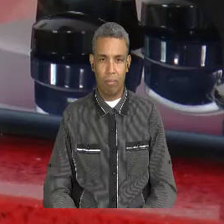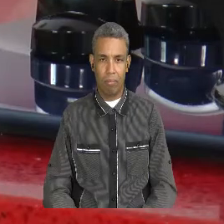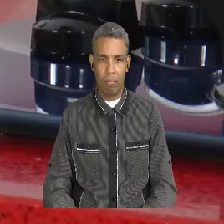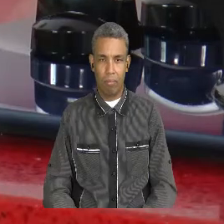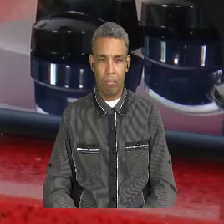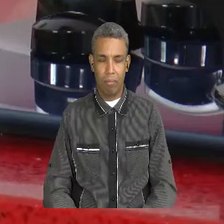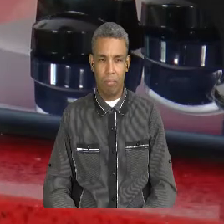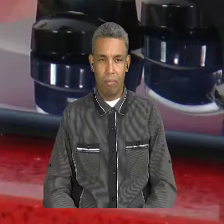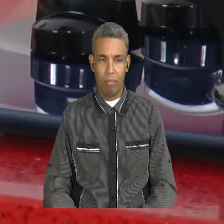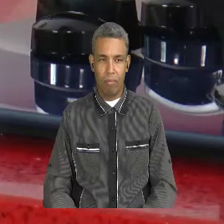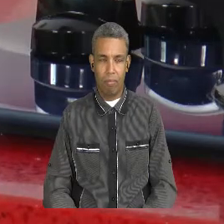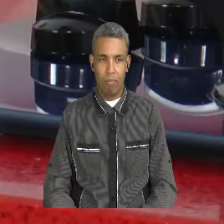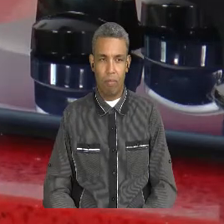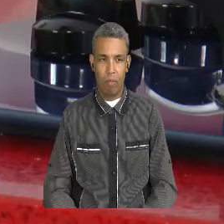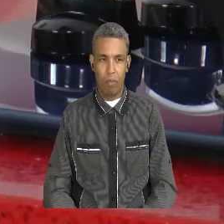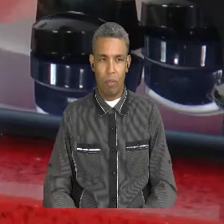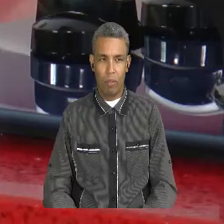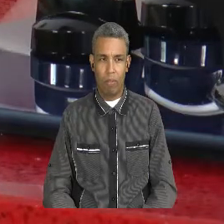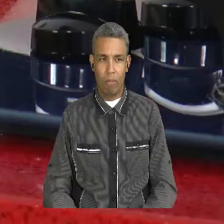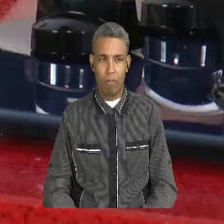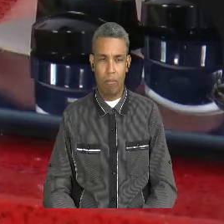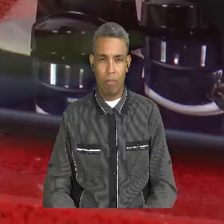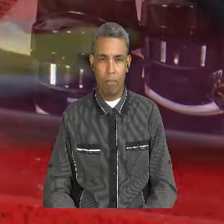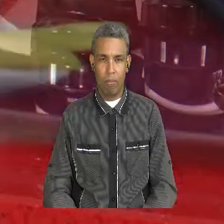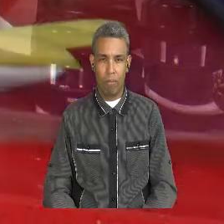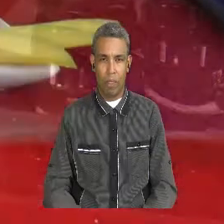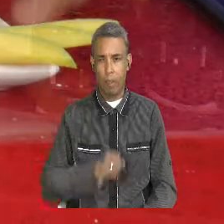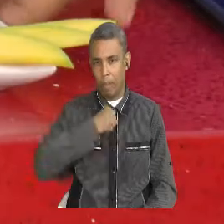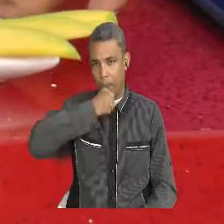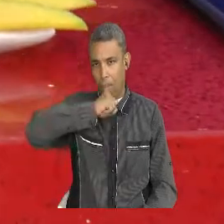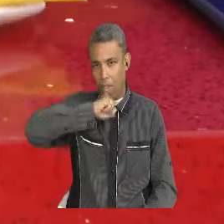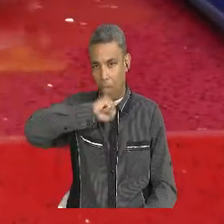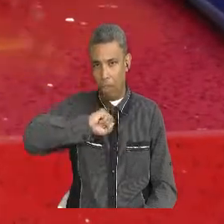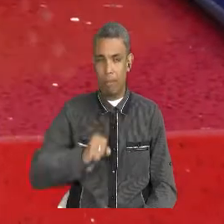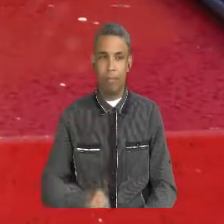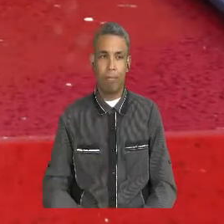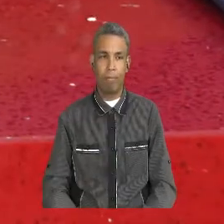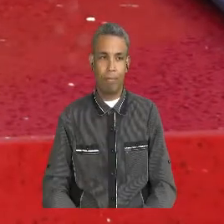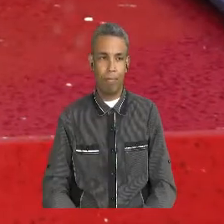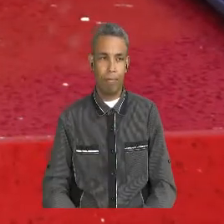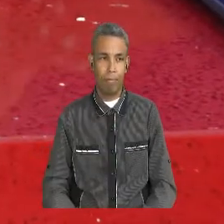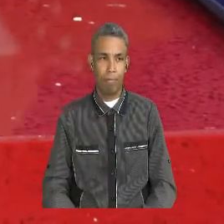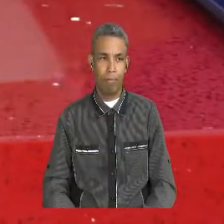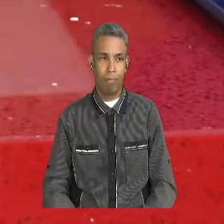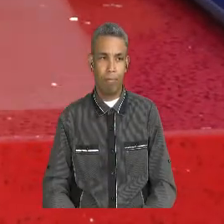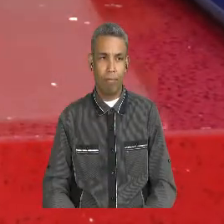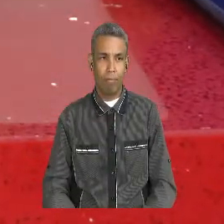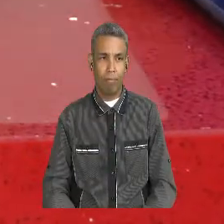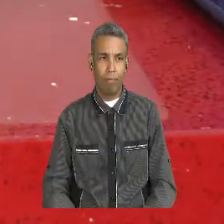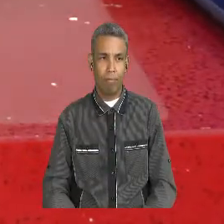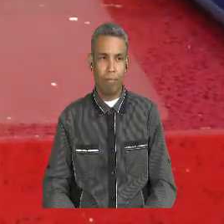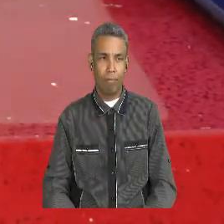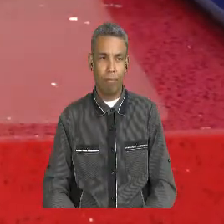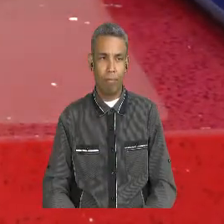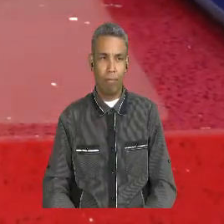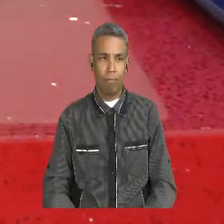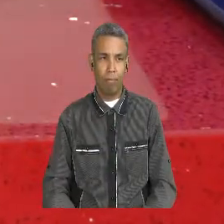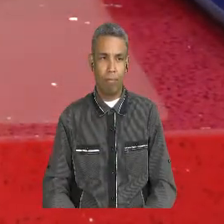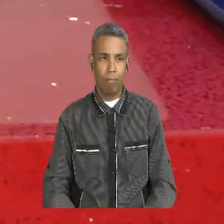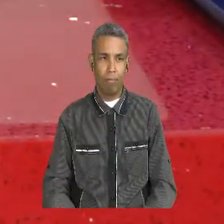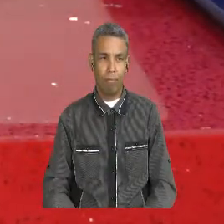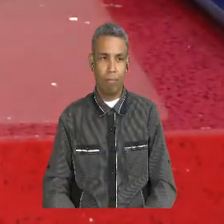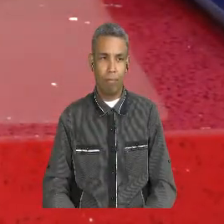unas pincitas. Ya vamos a montar un heladito tan. Ajá. Rochi, tú me utilizaste el trapo verde. Sí, señor.